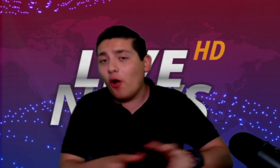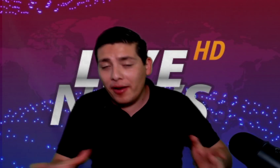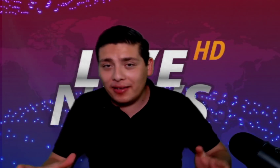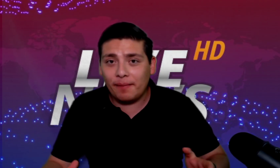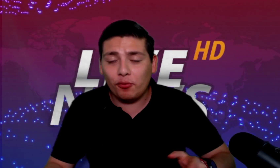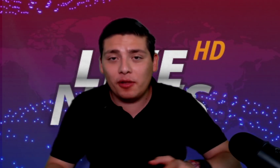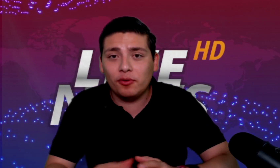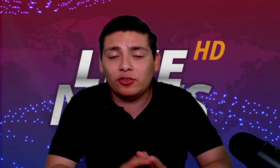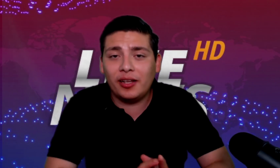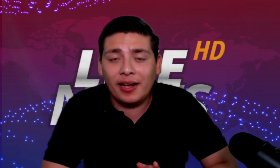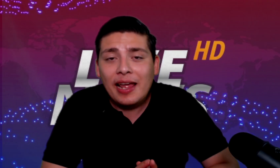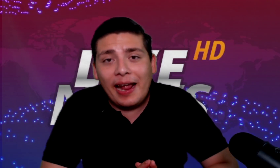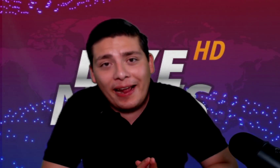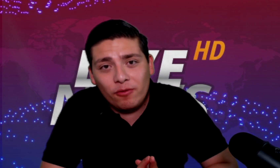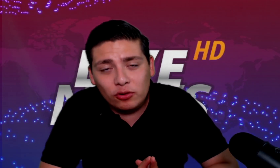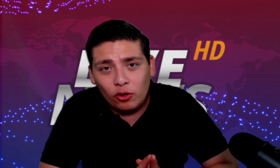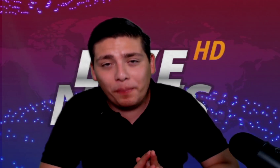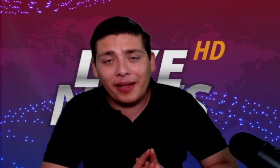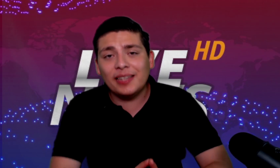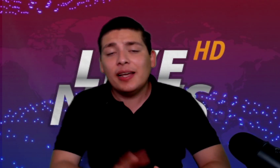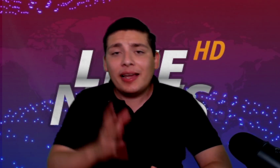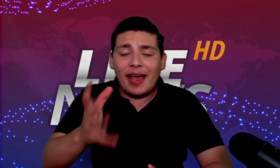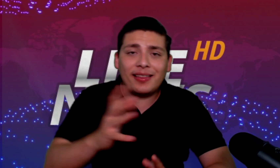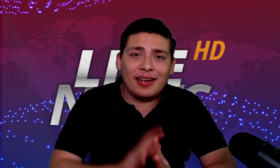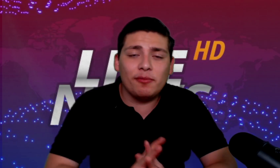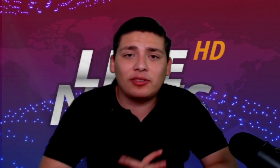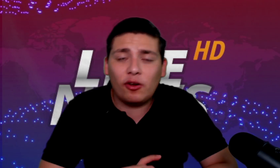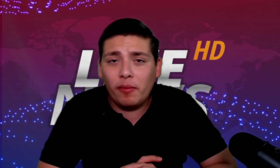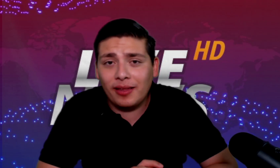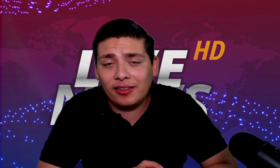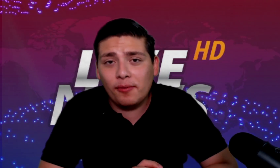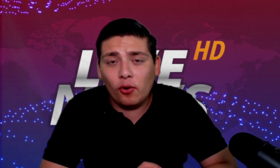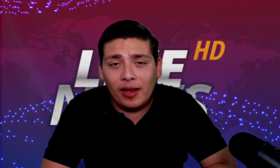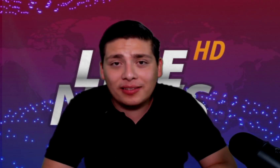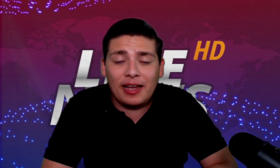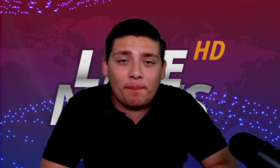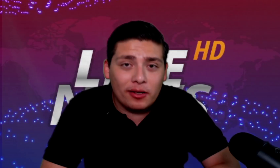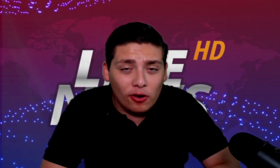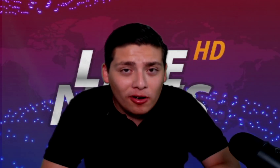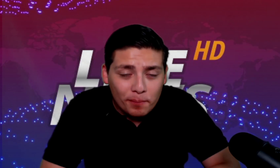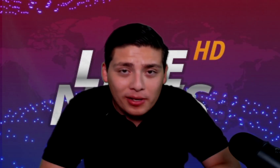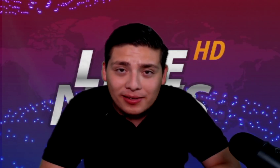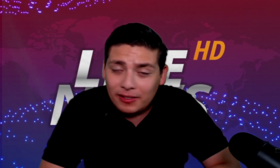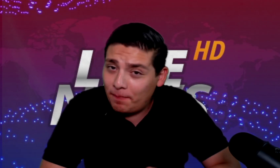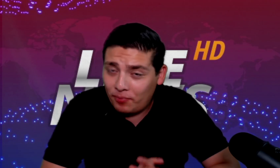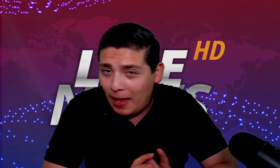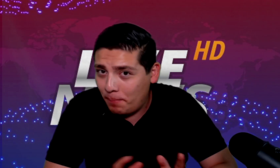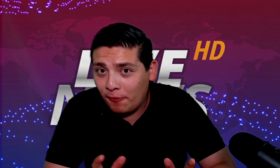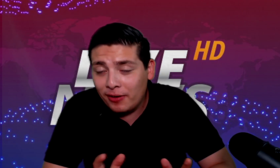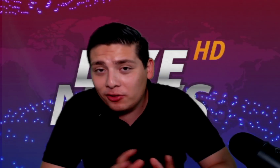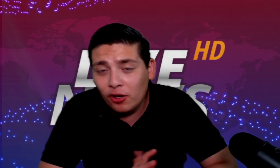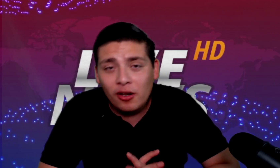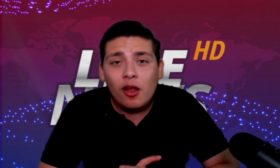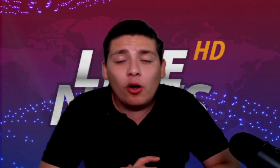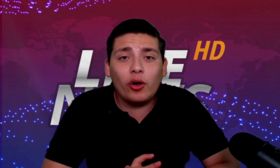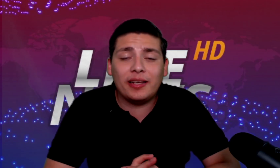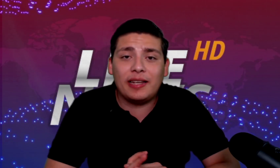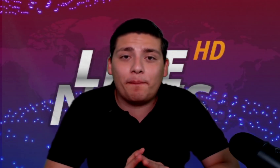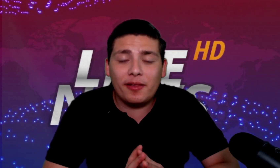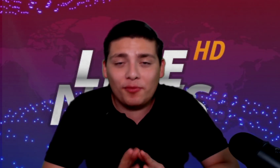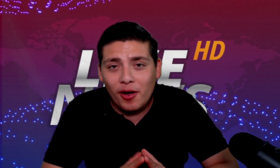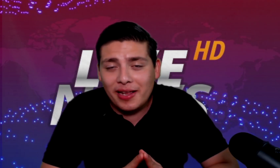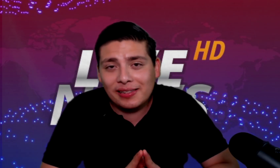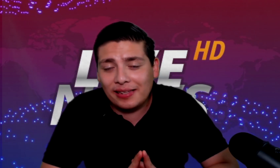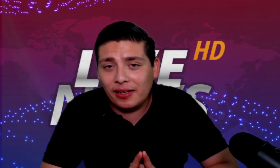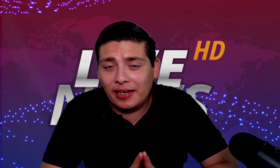los peores que pudimos tener en nuestro país, y ahí tenemos al comandante Borolas, que aplicó pues a perfección lo que